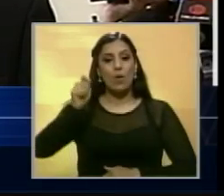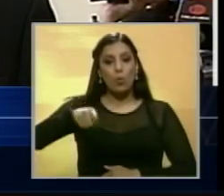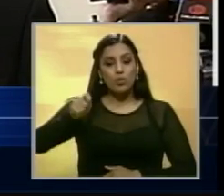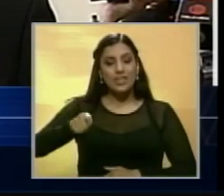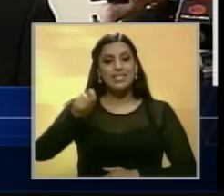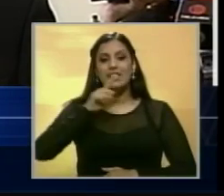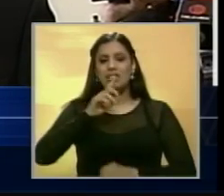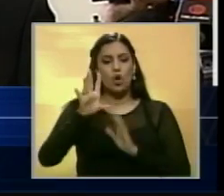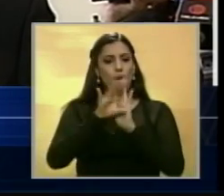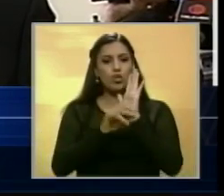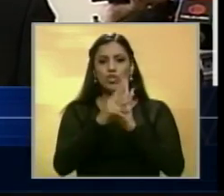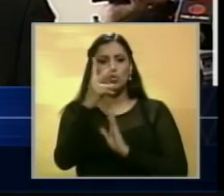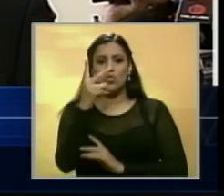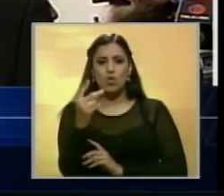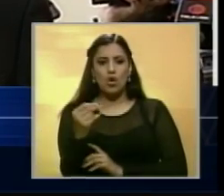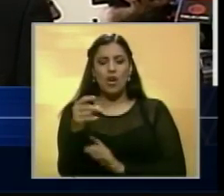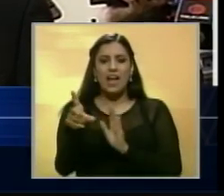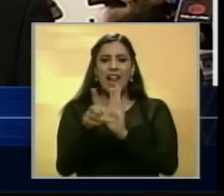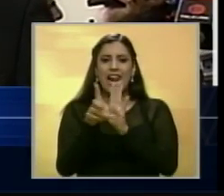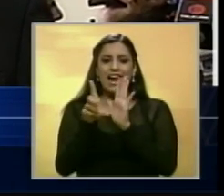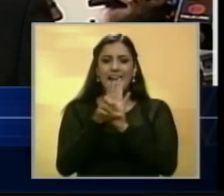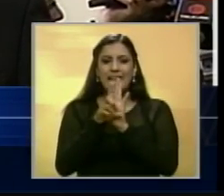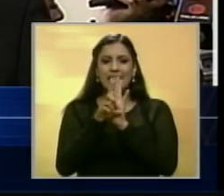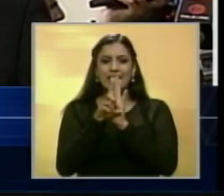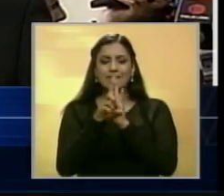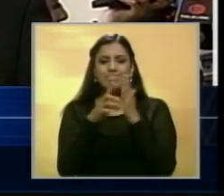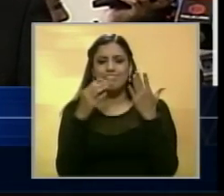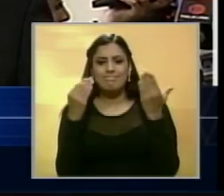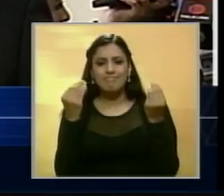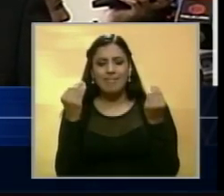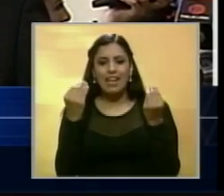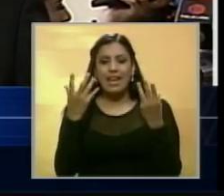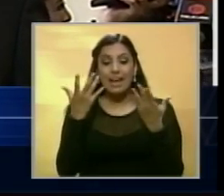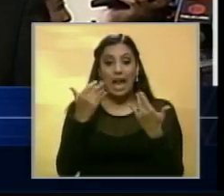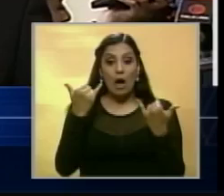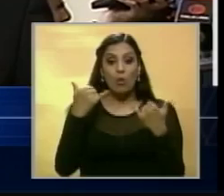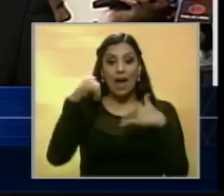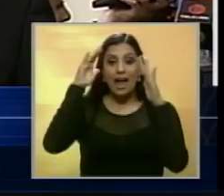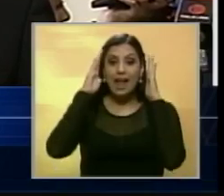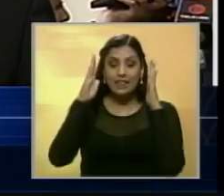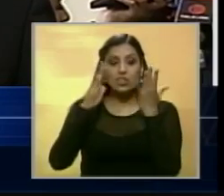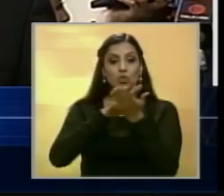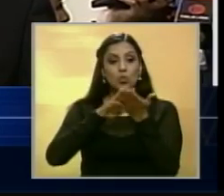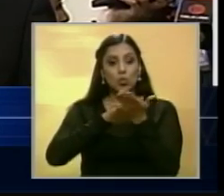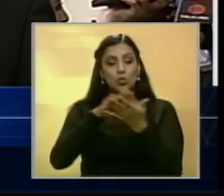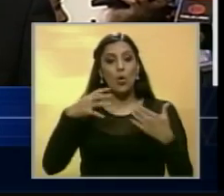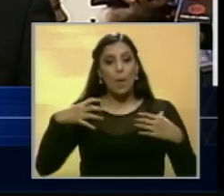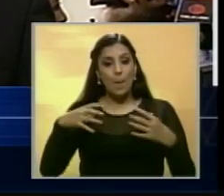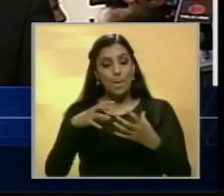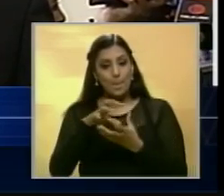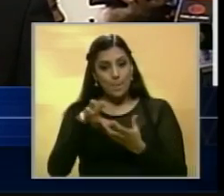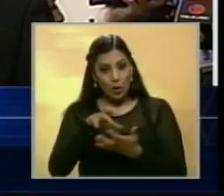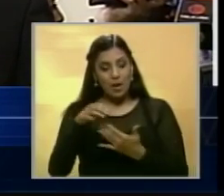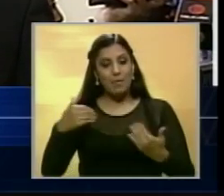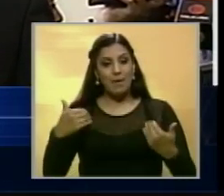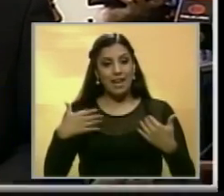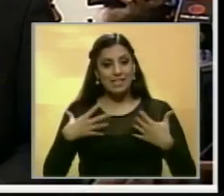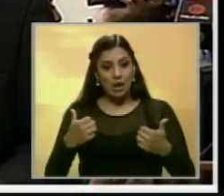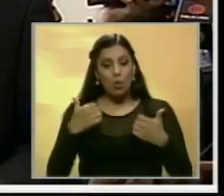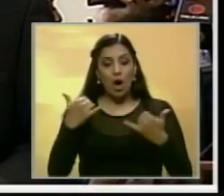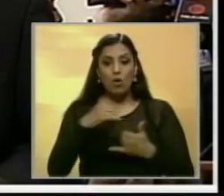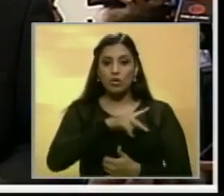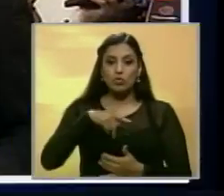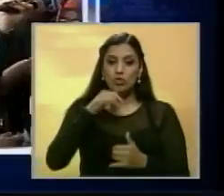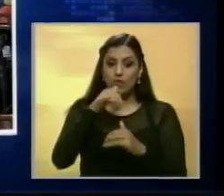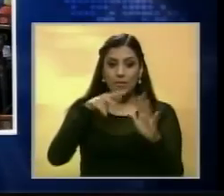que declaró inconstitucional la ley que iba a atender la crisis del sector salud. Es la información que podemos